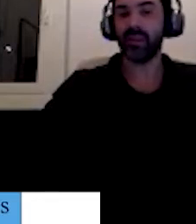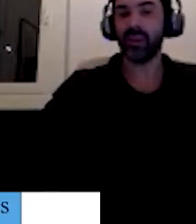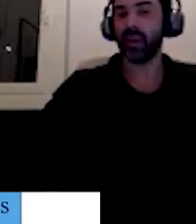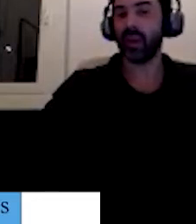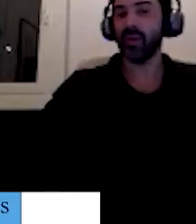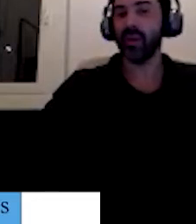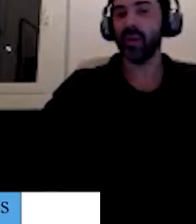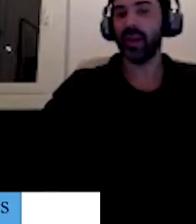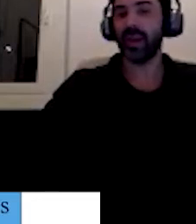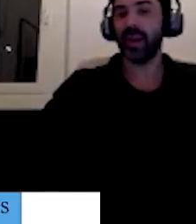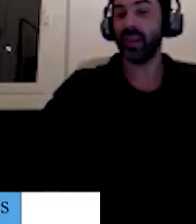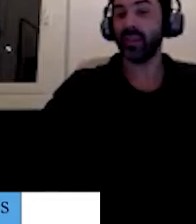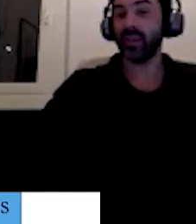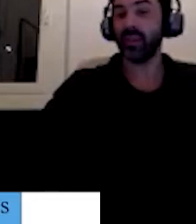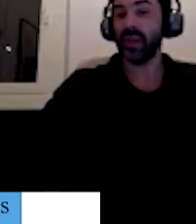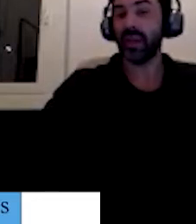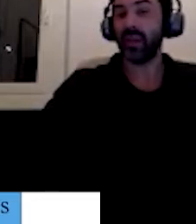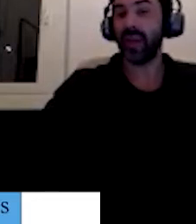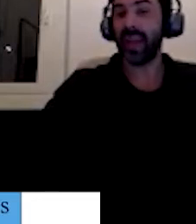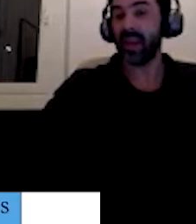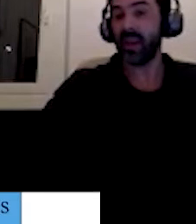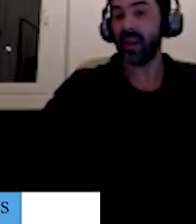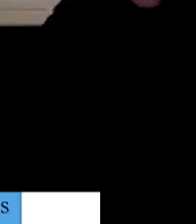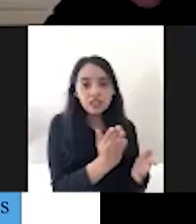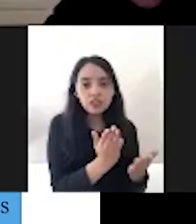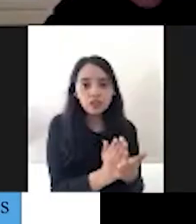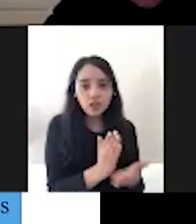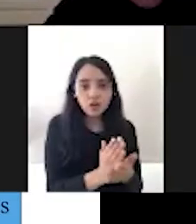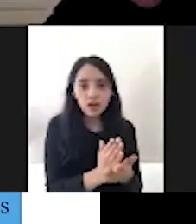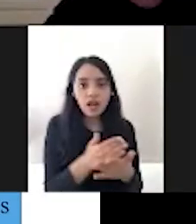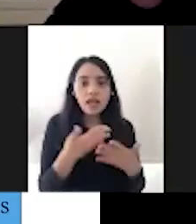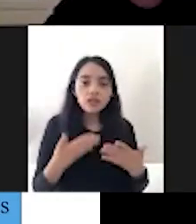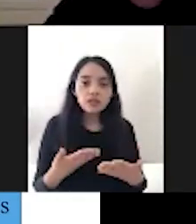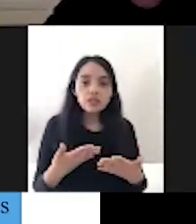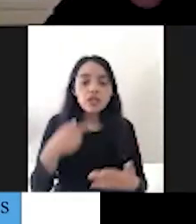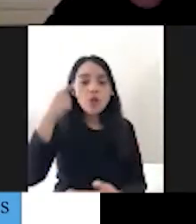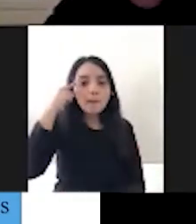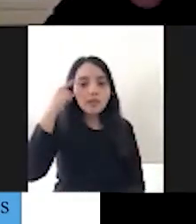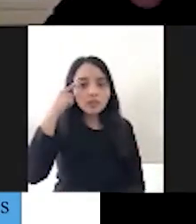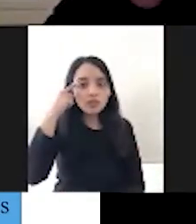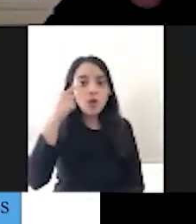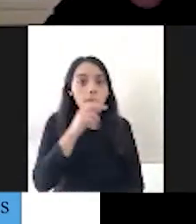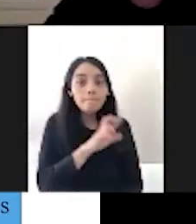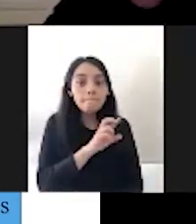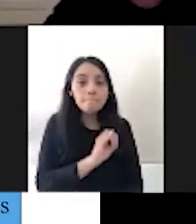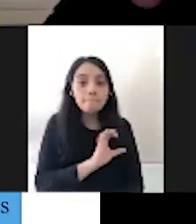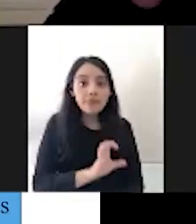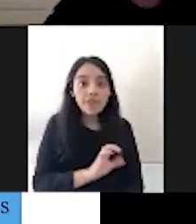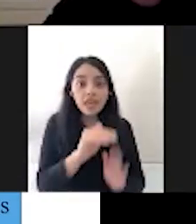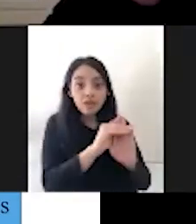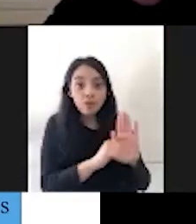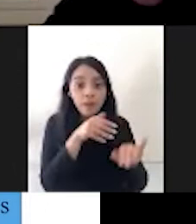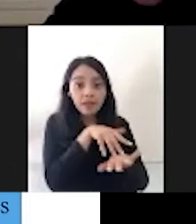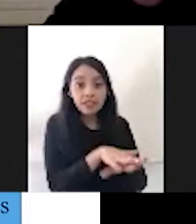de integración escolar, ¿no? En ese sentido, creo que el eliminar el programa de integración escolar es un aspecto fundamental que ayudaría a